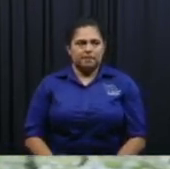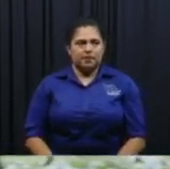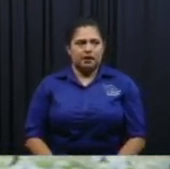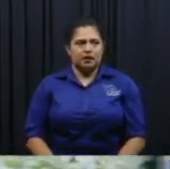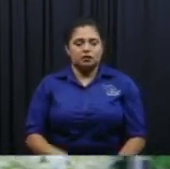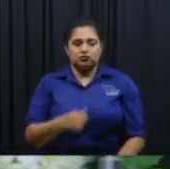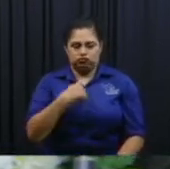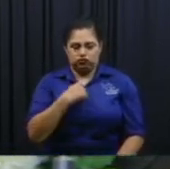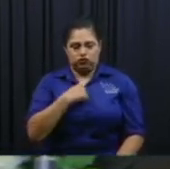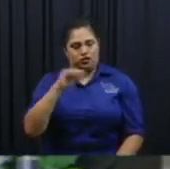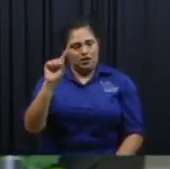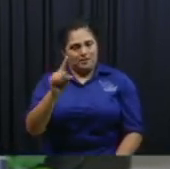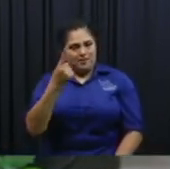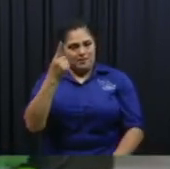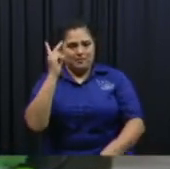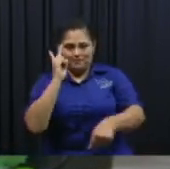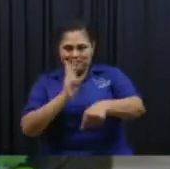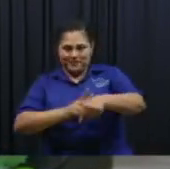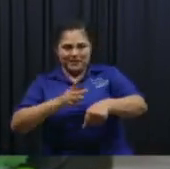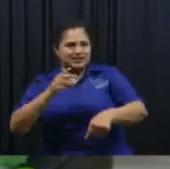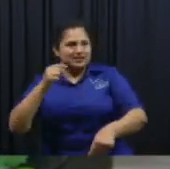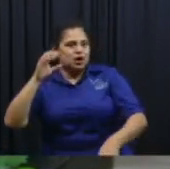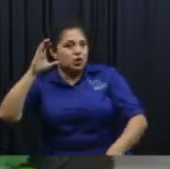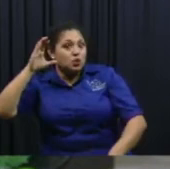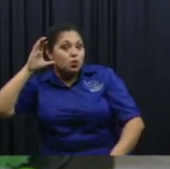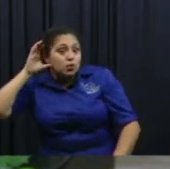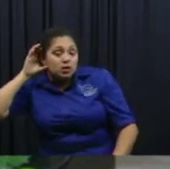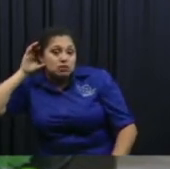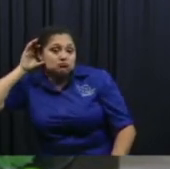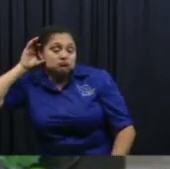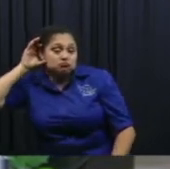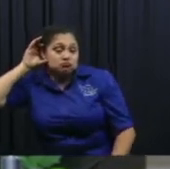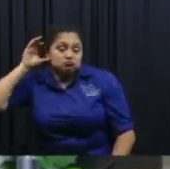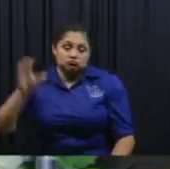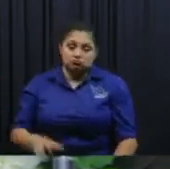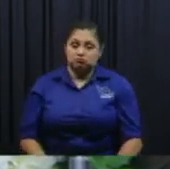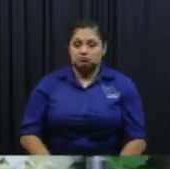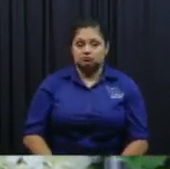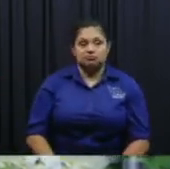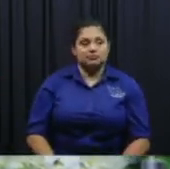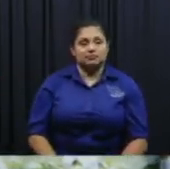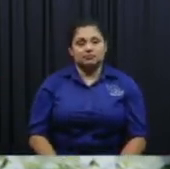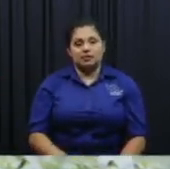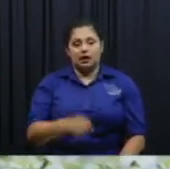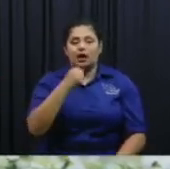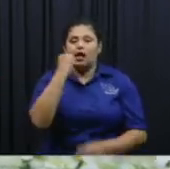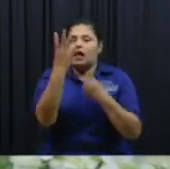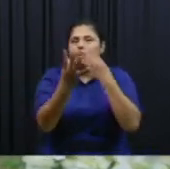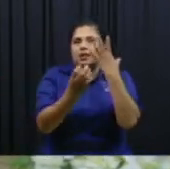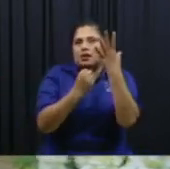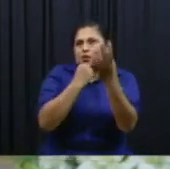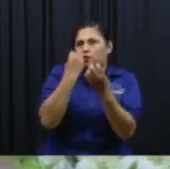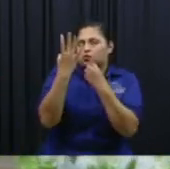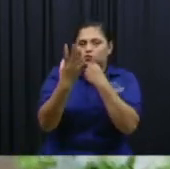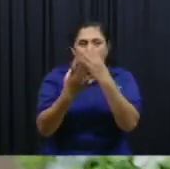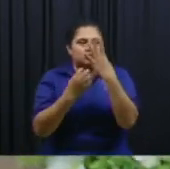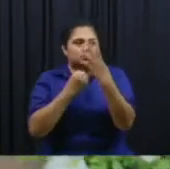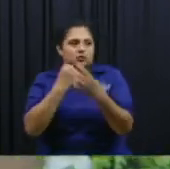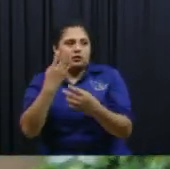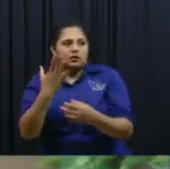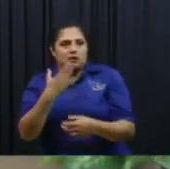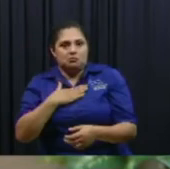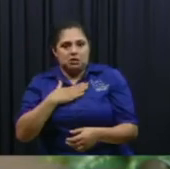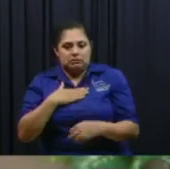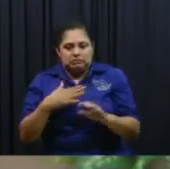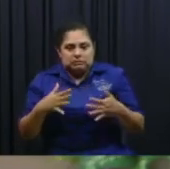yo la primera vez que oí yo la primera vez que oí ese cántico me